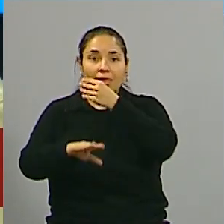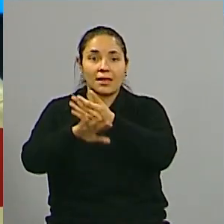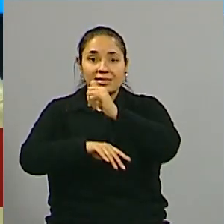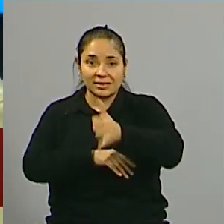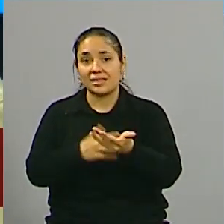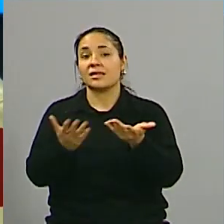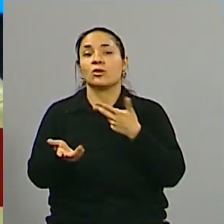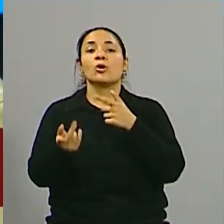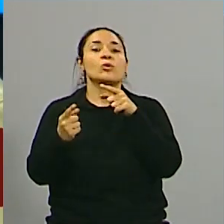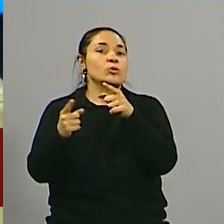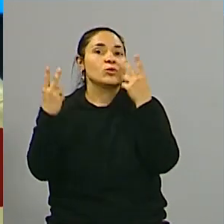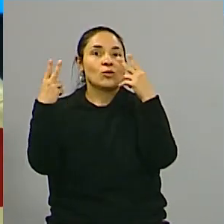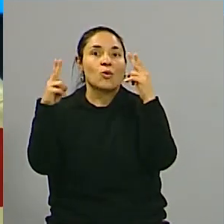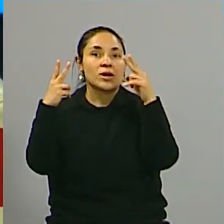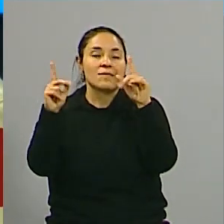lugar a dudas que el turismo es otro